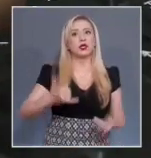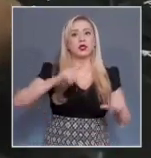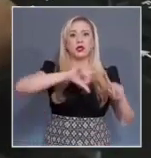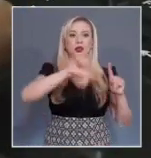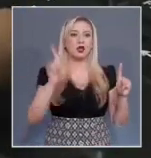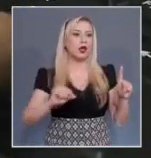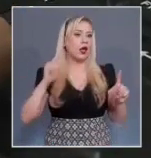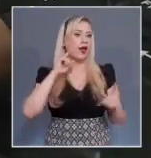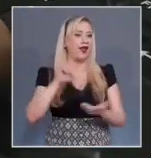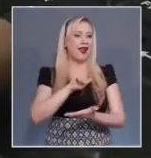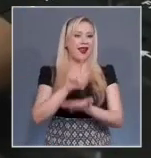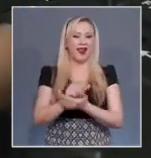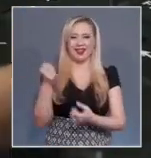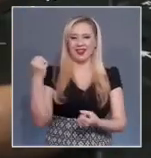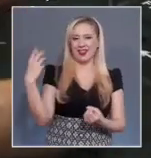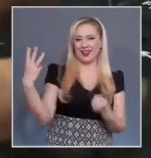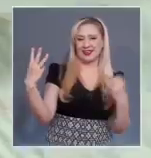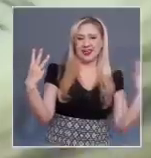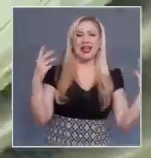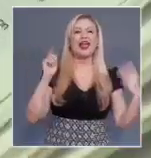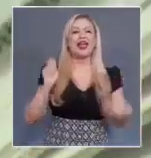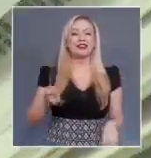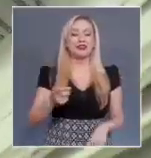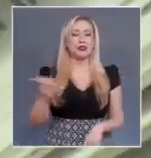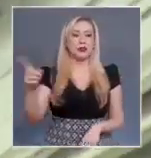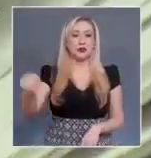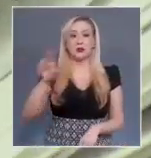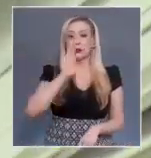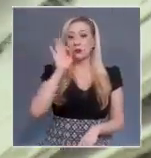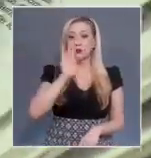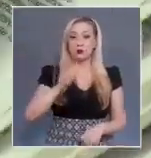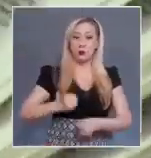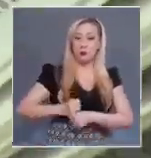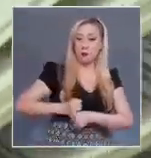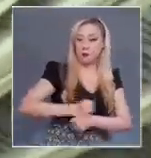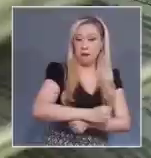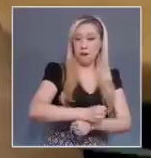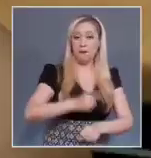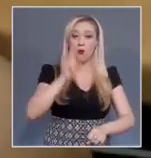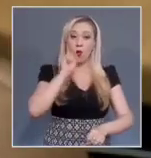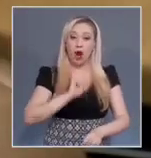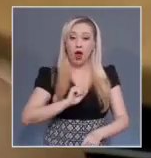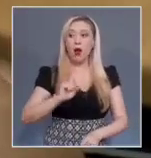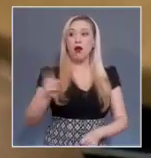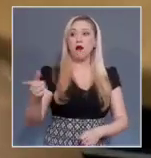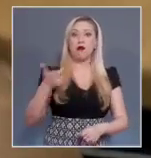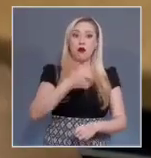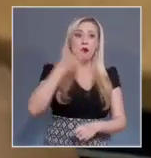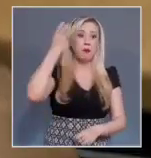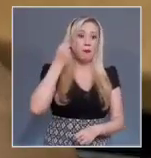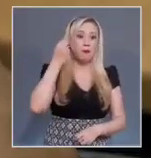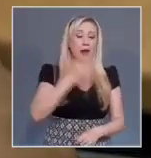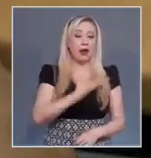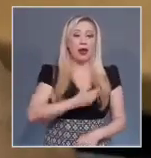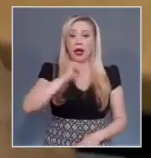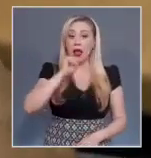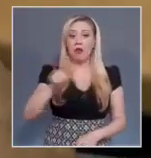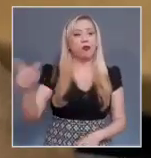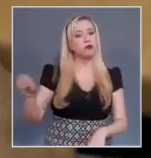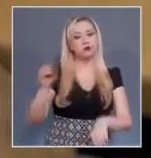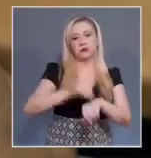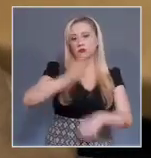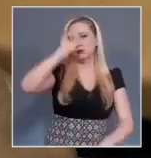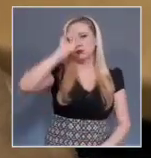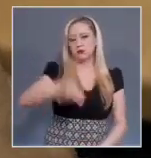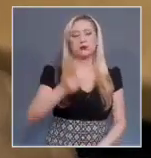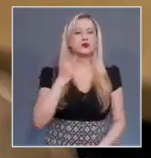que impiden a deudores alimentarios y violentadores ocupar puestos de elección. además de acciones como la implementada desde la